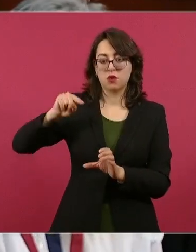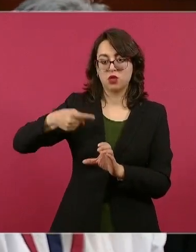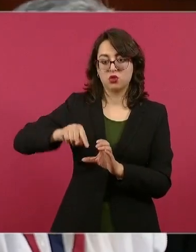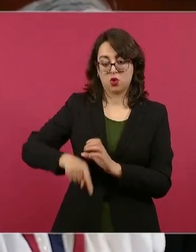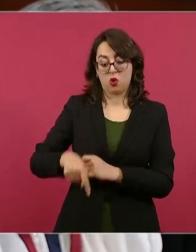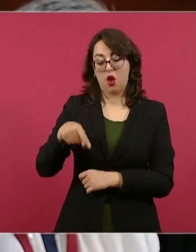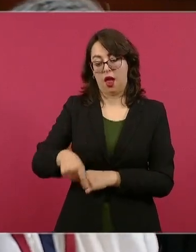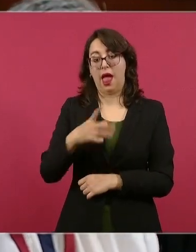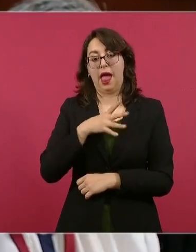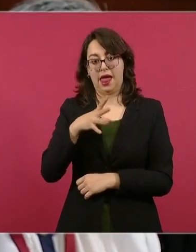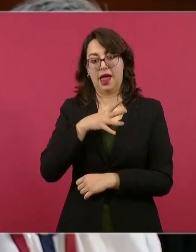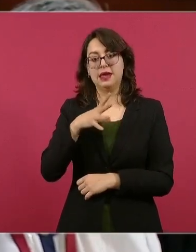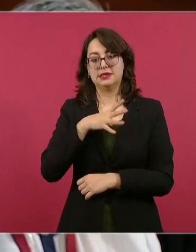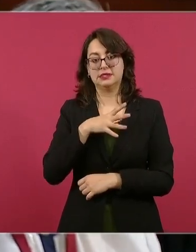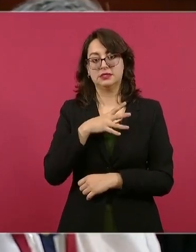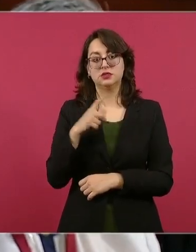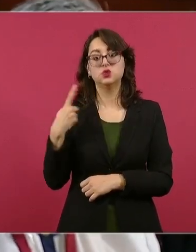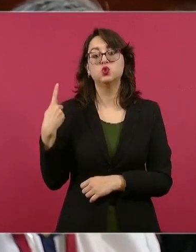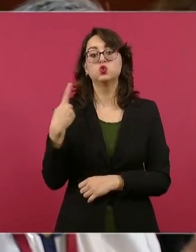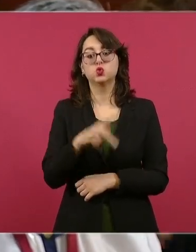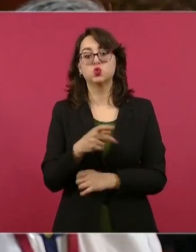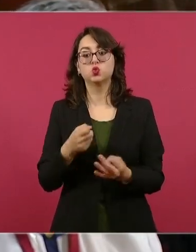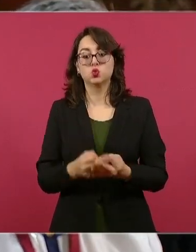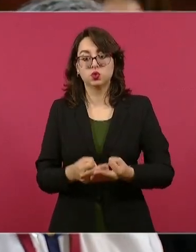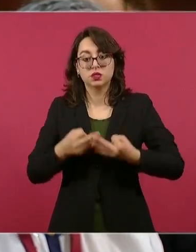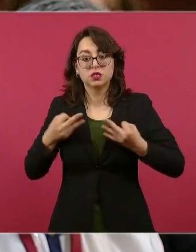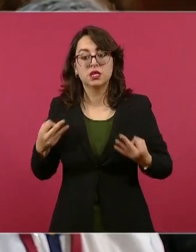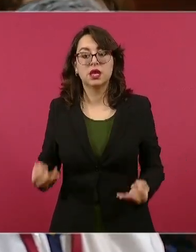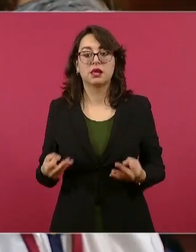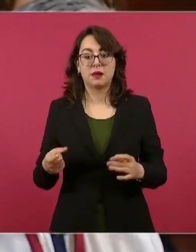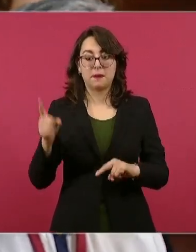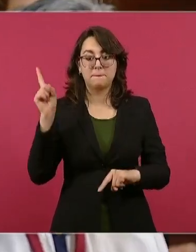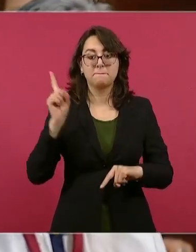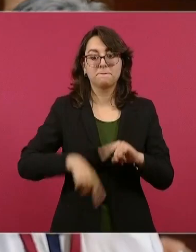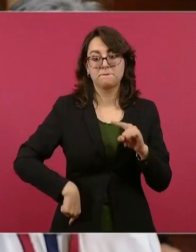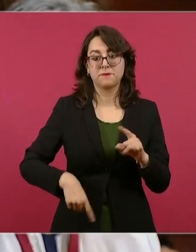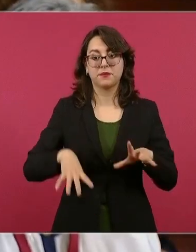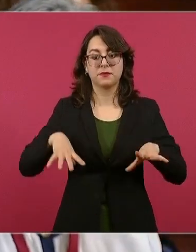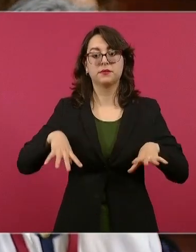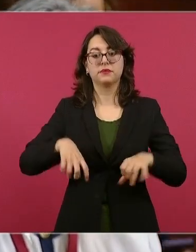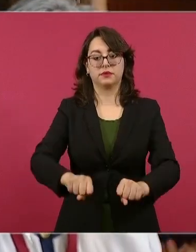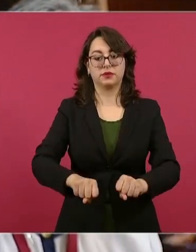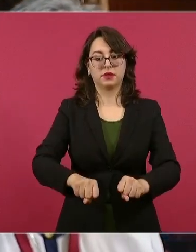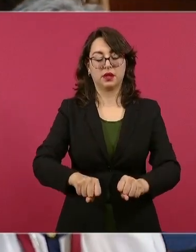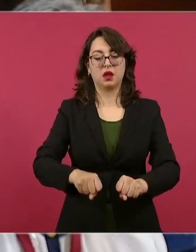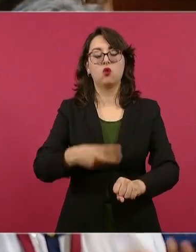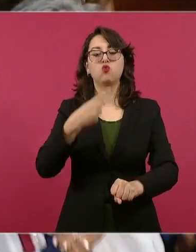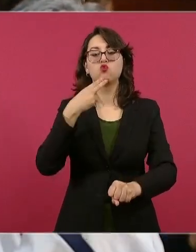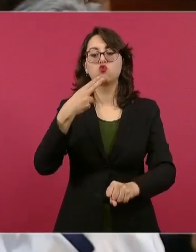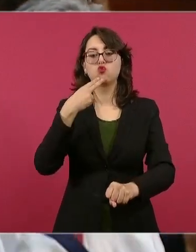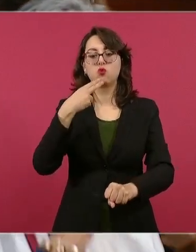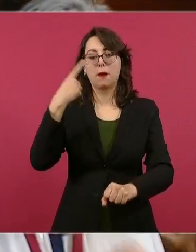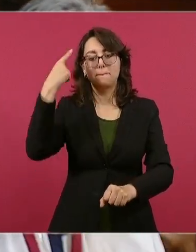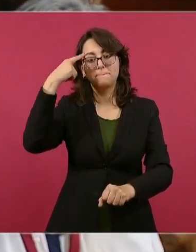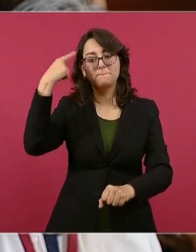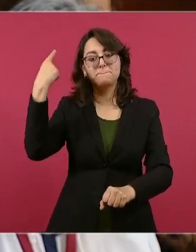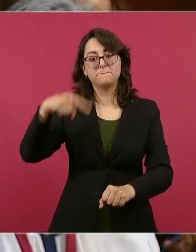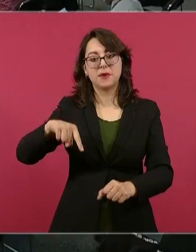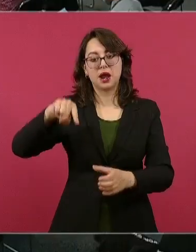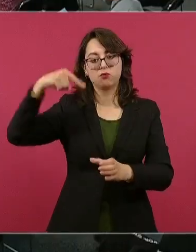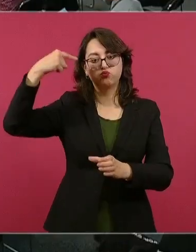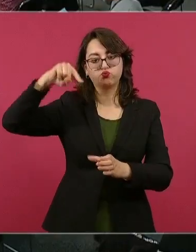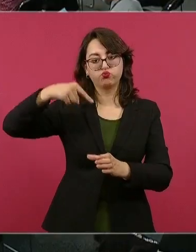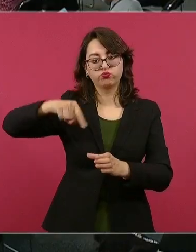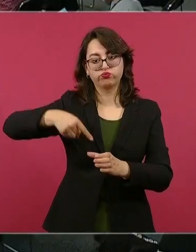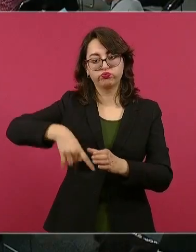nos dio, es que para quedarse con sus, bueno, ocupar sus terrenos, no quedarse con sus terrenos, sino es un tema de expropiación, entiendo